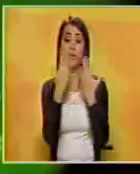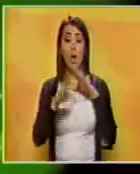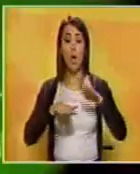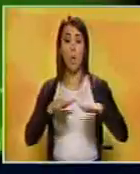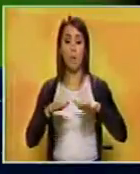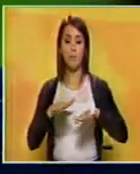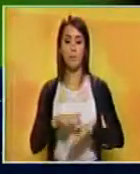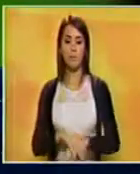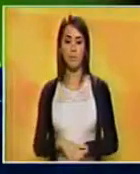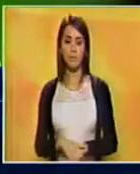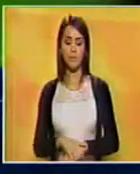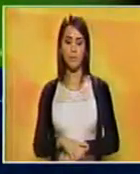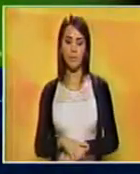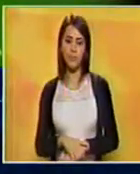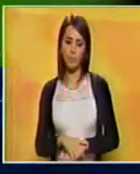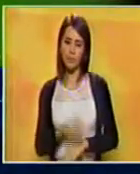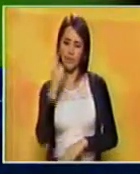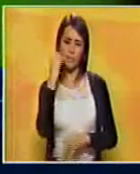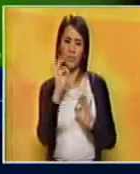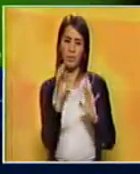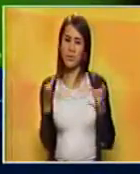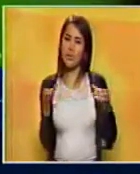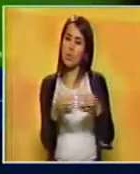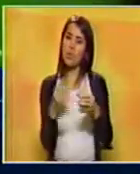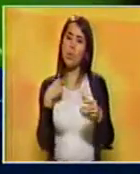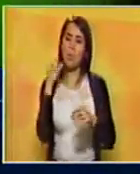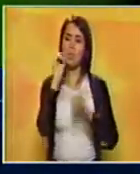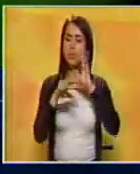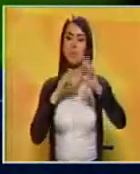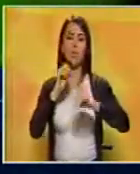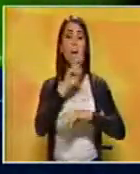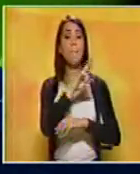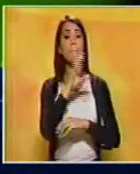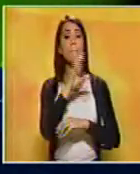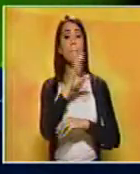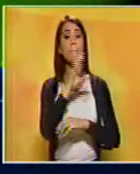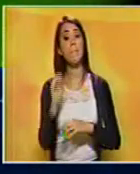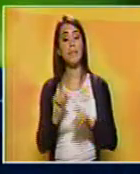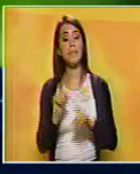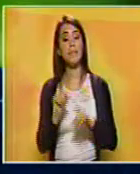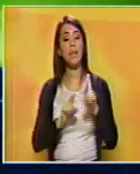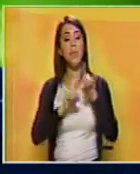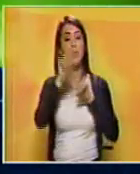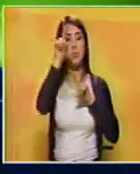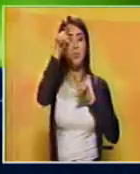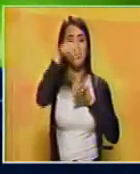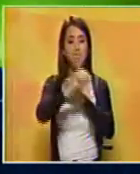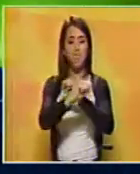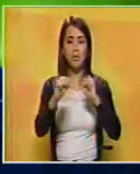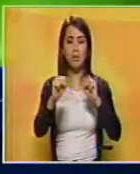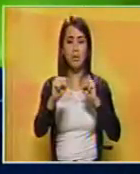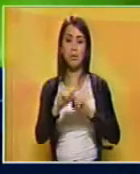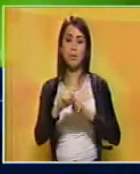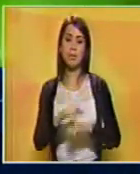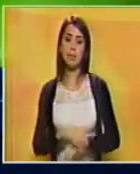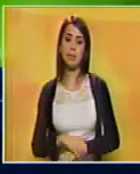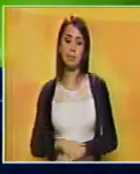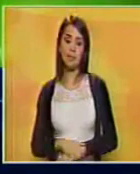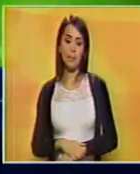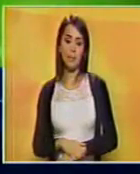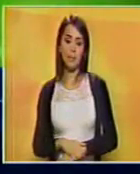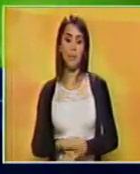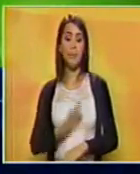operación se produjo luego de que posiciones de sus ejércitos fueran atacadas con 20 cohetes atribuidos a las fuerzas de teherán